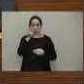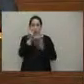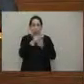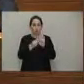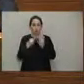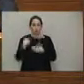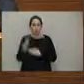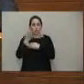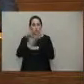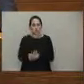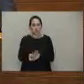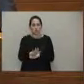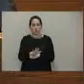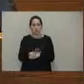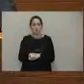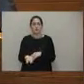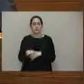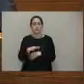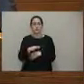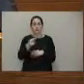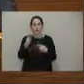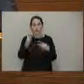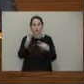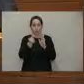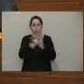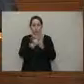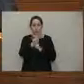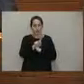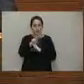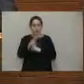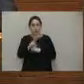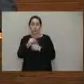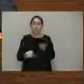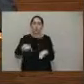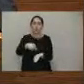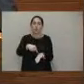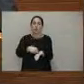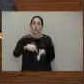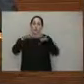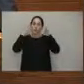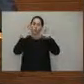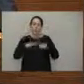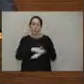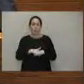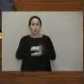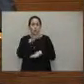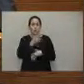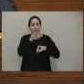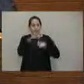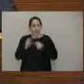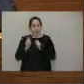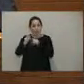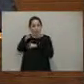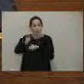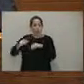la proposición que presentamos y por medio de los cuales requerimos al Consejo de Gobierno para que la información que se facilita a los usuarios del